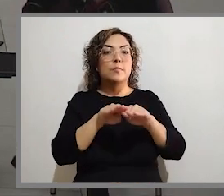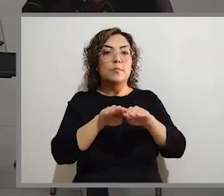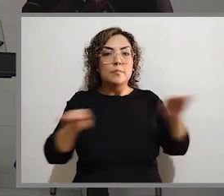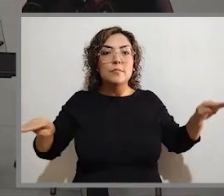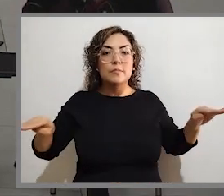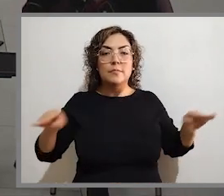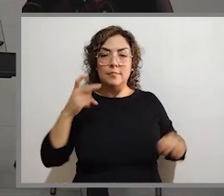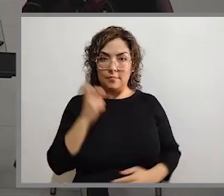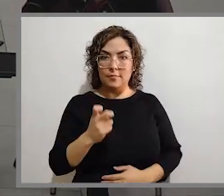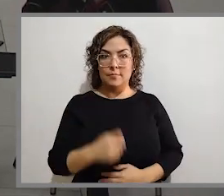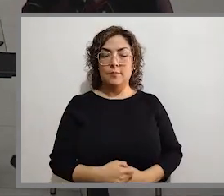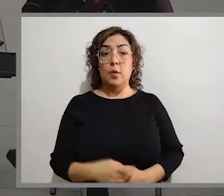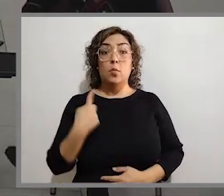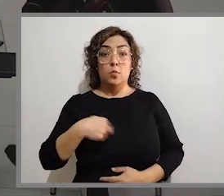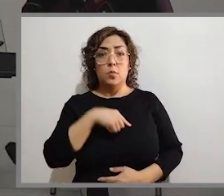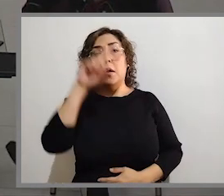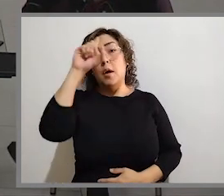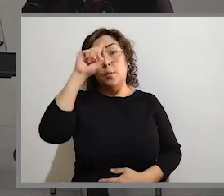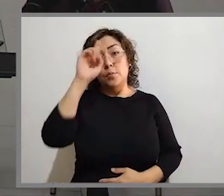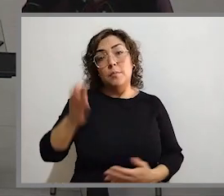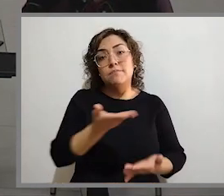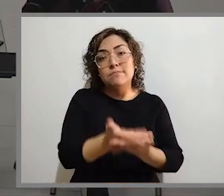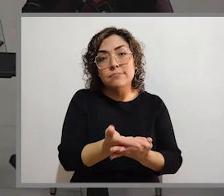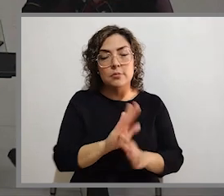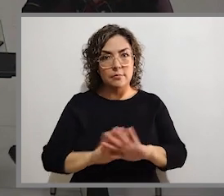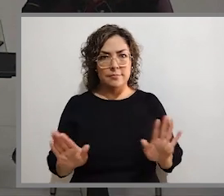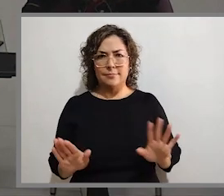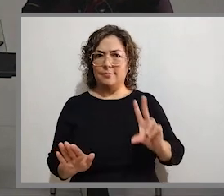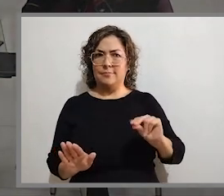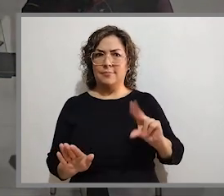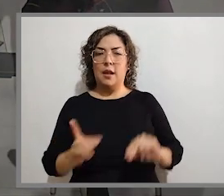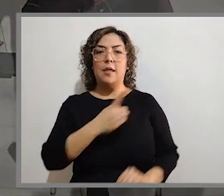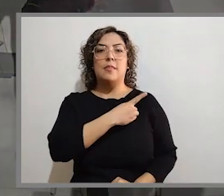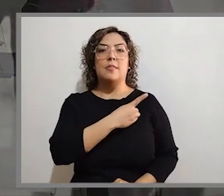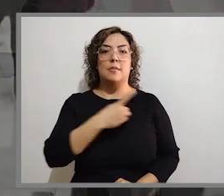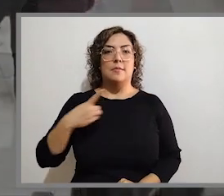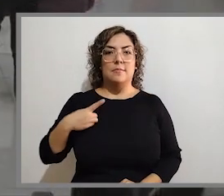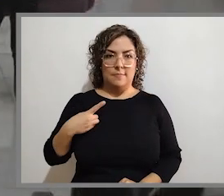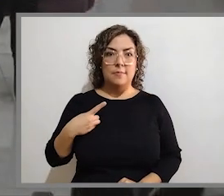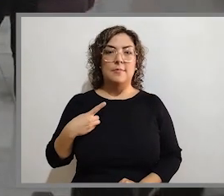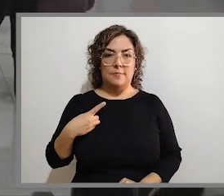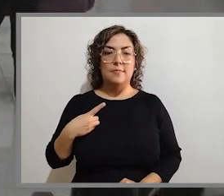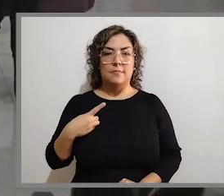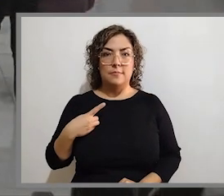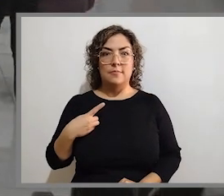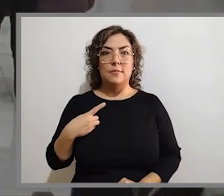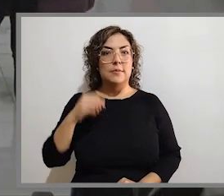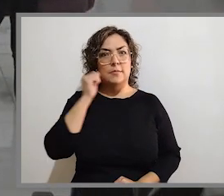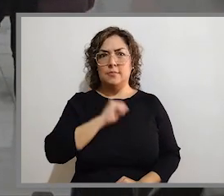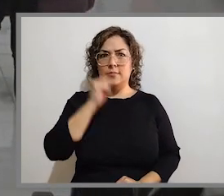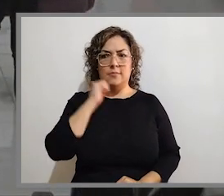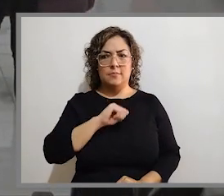partidos políticos, es una obligación constitucional. Esa obligación del 14 se quedó en obligación